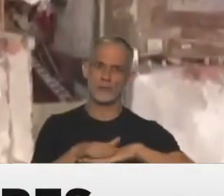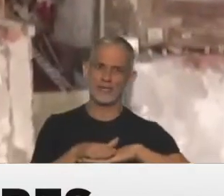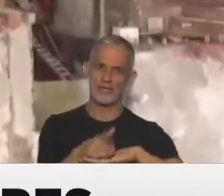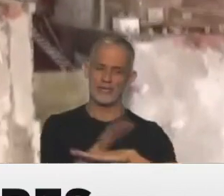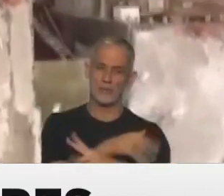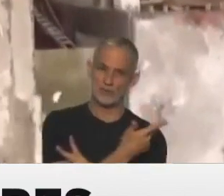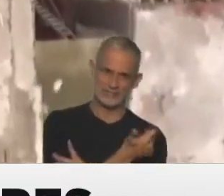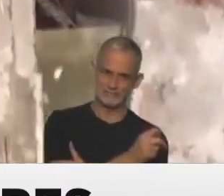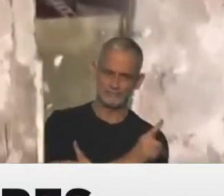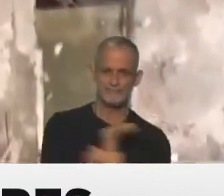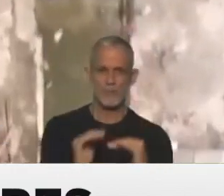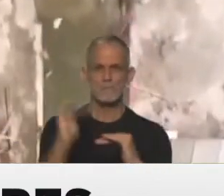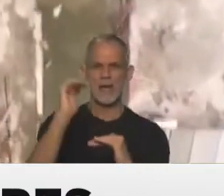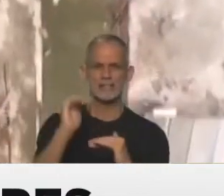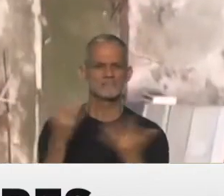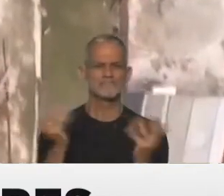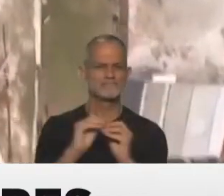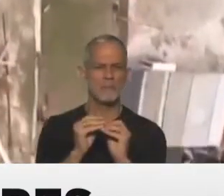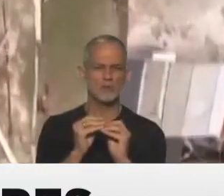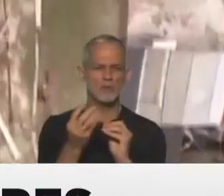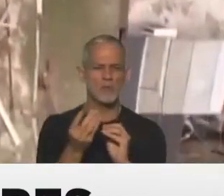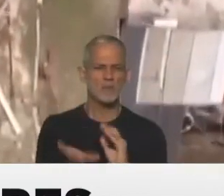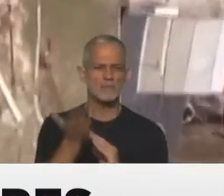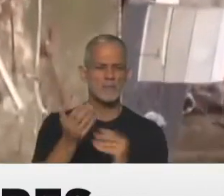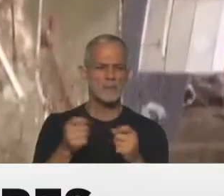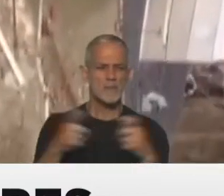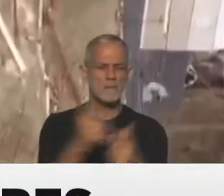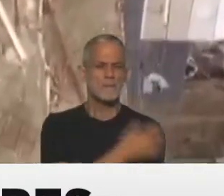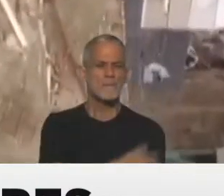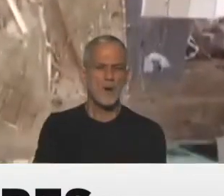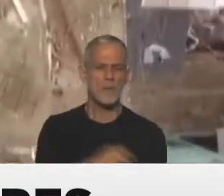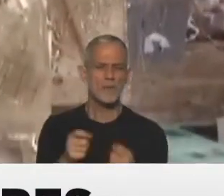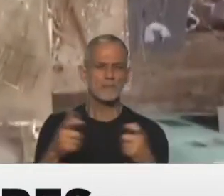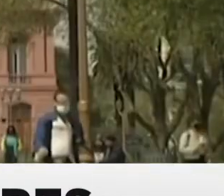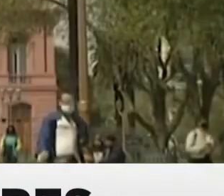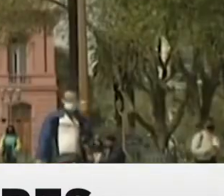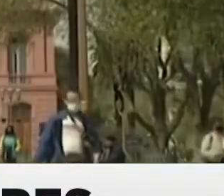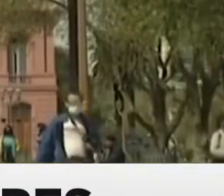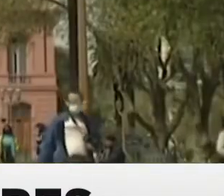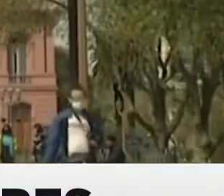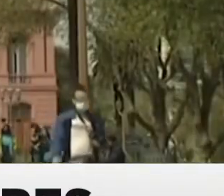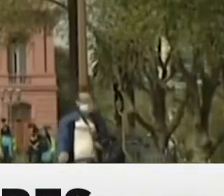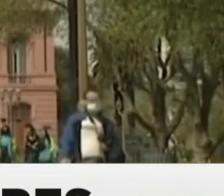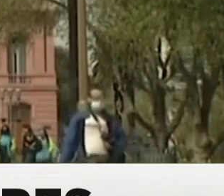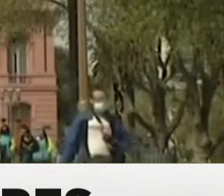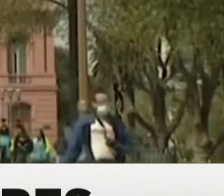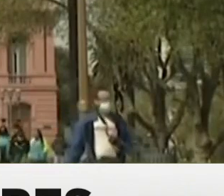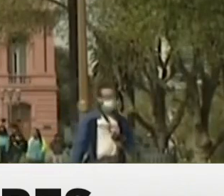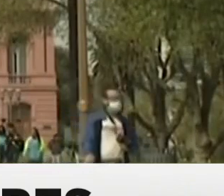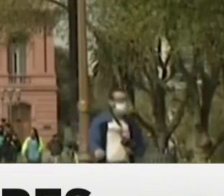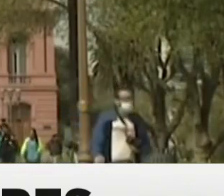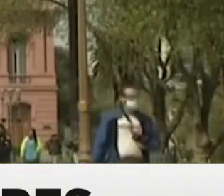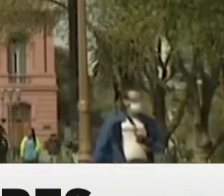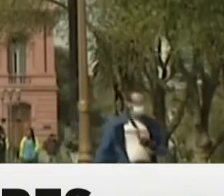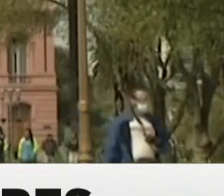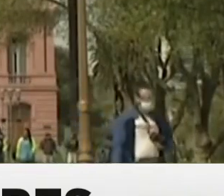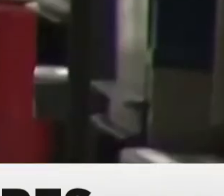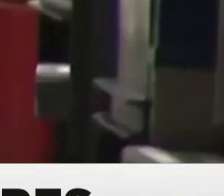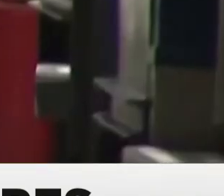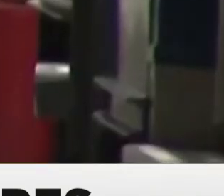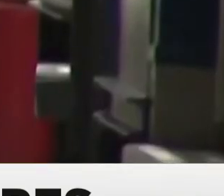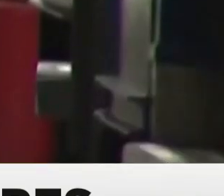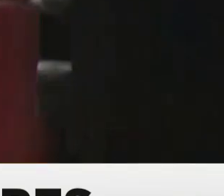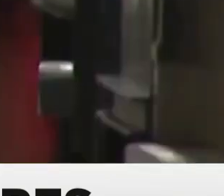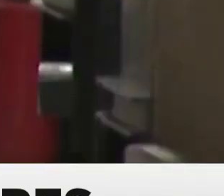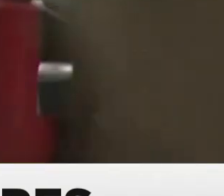niños que no alcanzan el umbral de los ingresos necesarios para poder satisfacer la canasta básica alimentaria, sumado a la compra